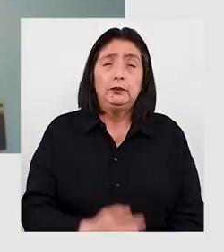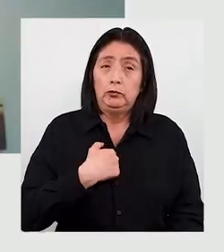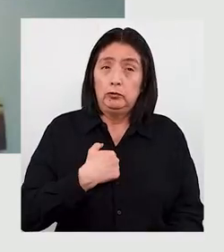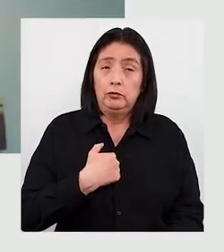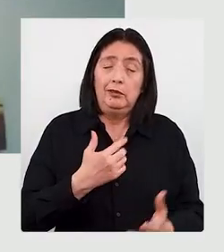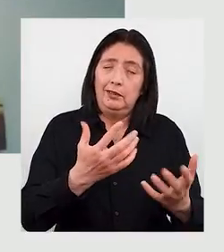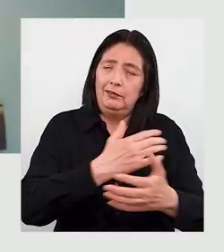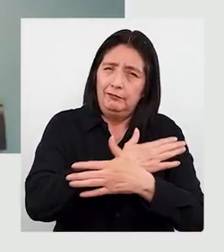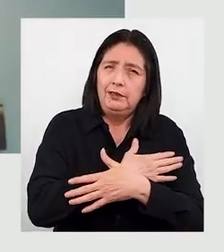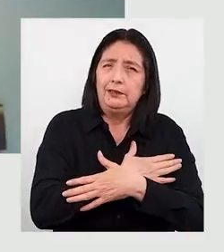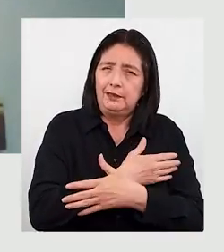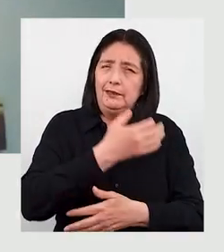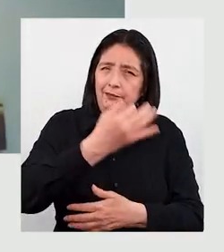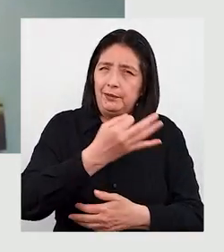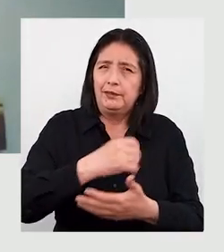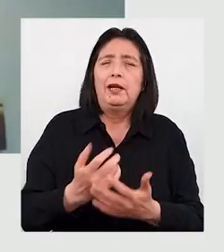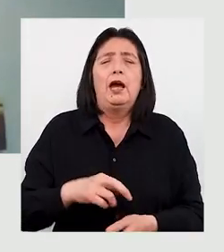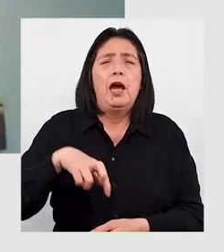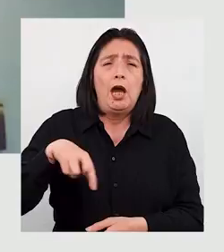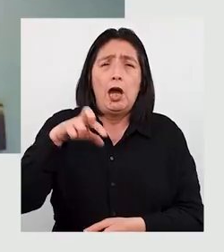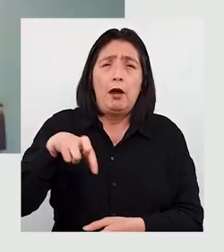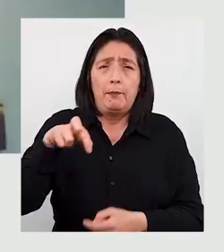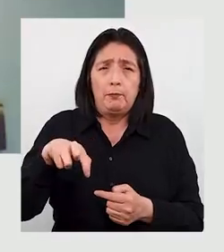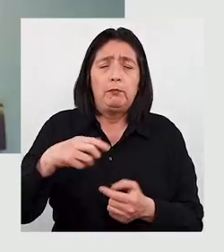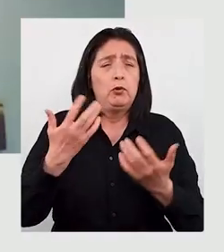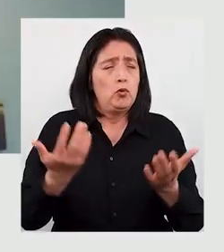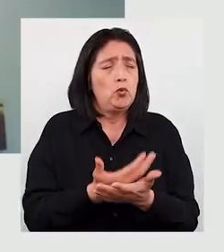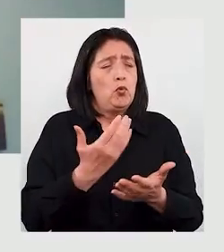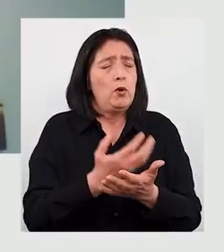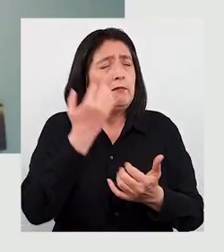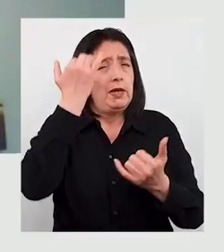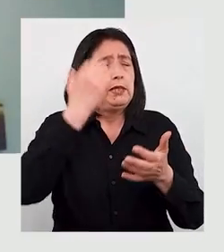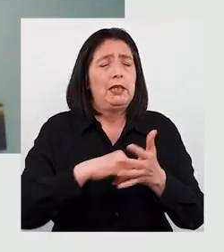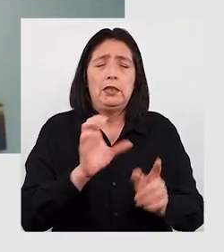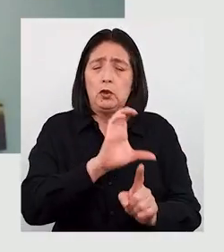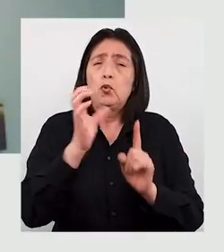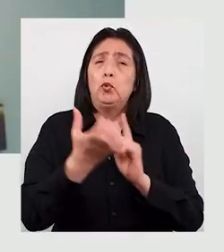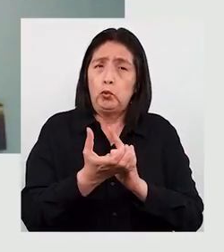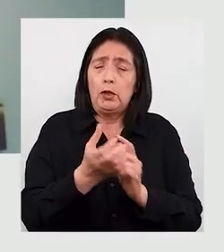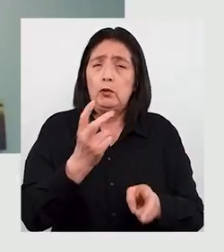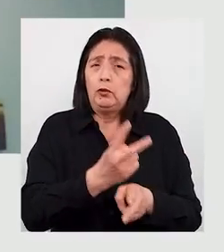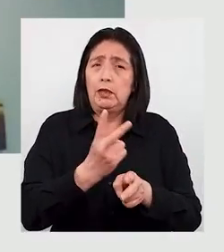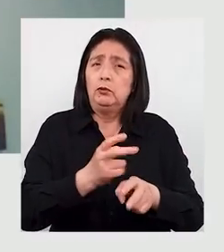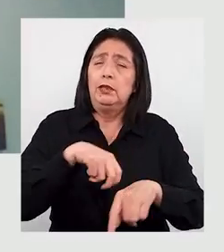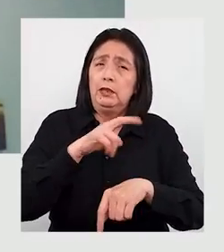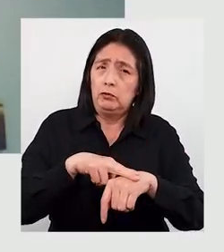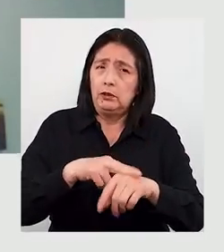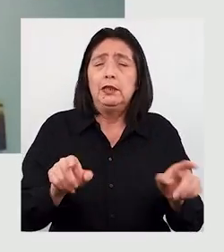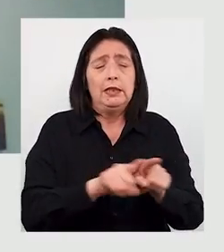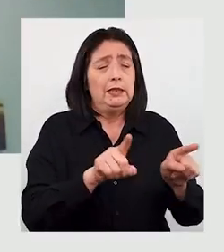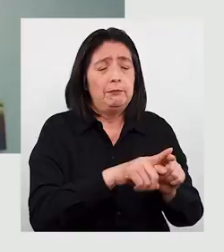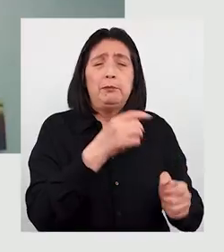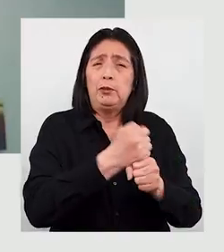Quiero felicitar muy sinceramente a PromPerú por esta nueva iniciativa de cultura sostenible y también por